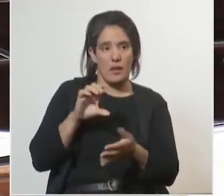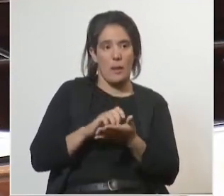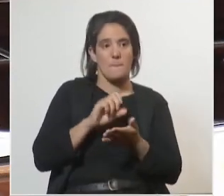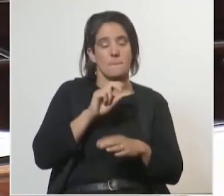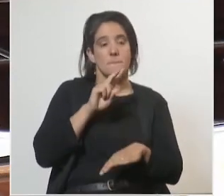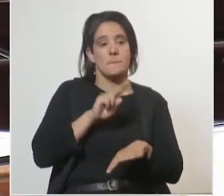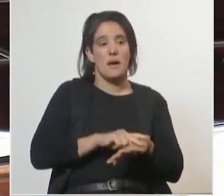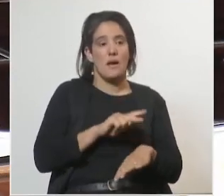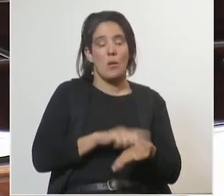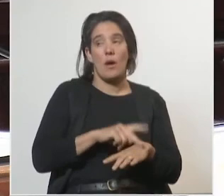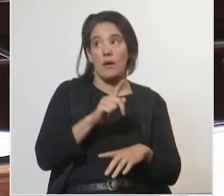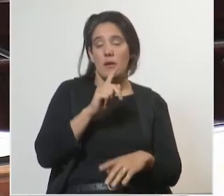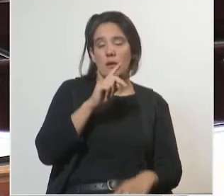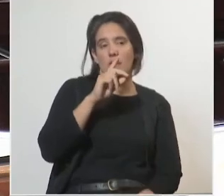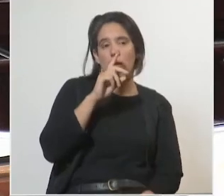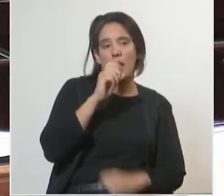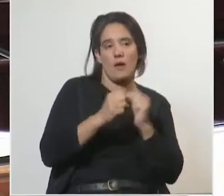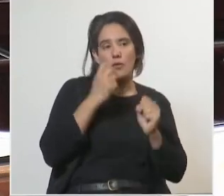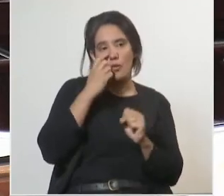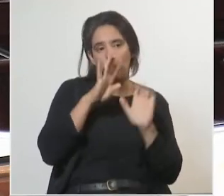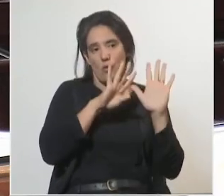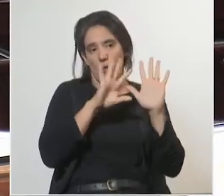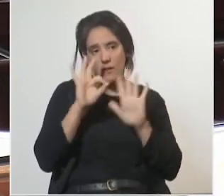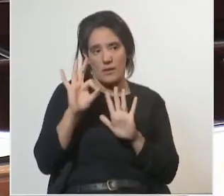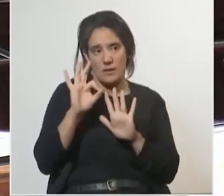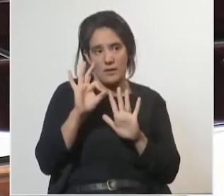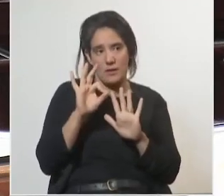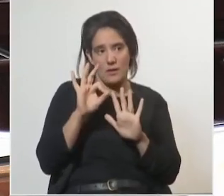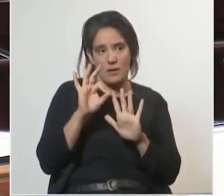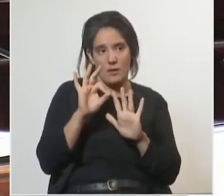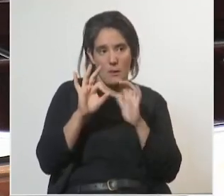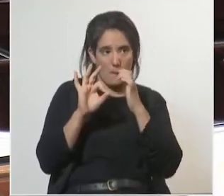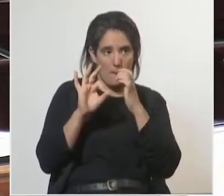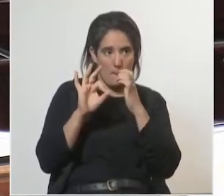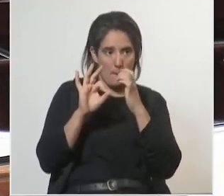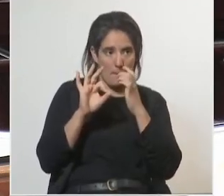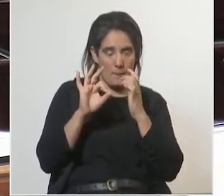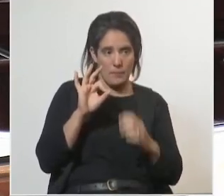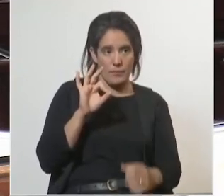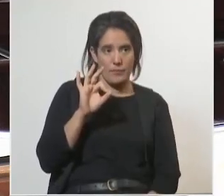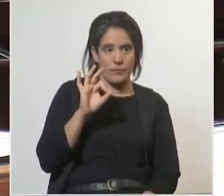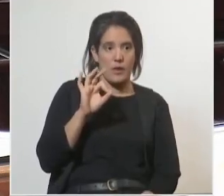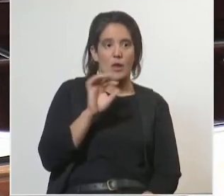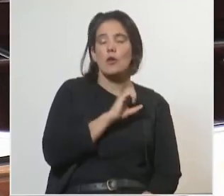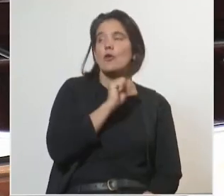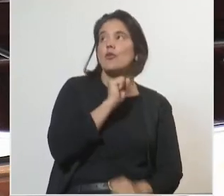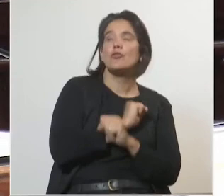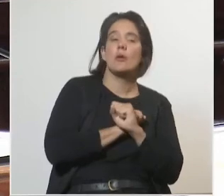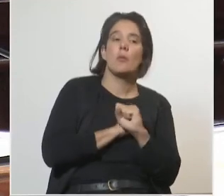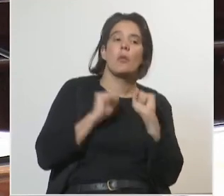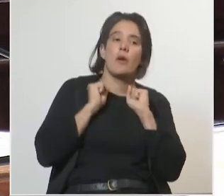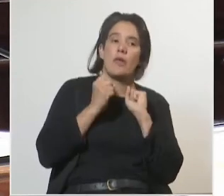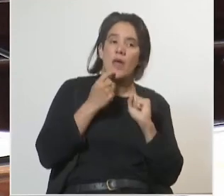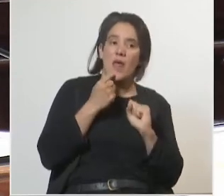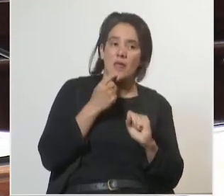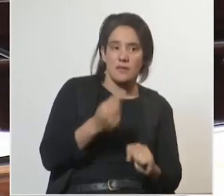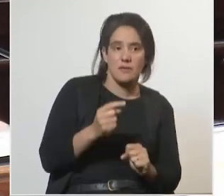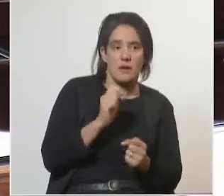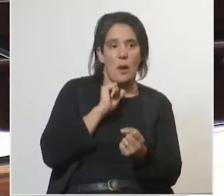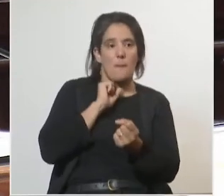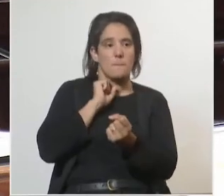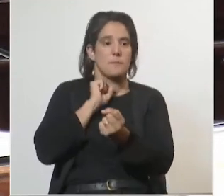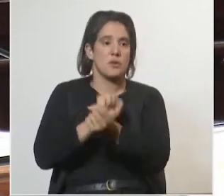Paraguay de 1990, artículo 238, no se podrá decretar la